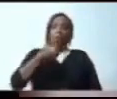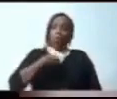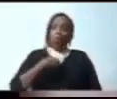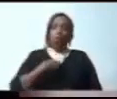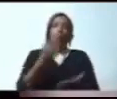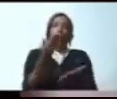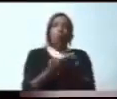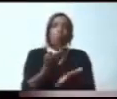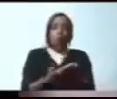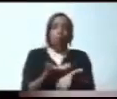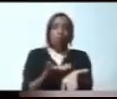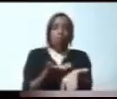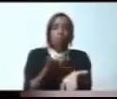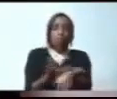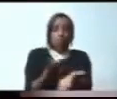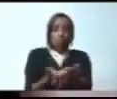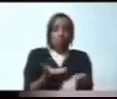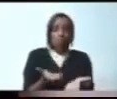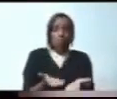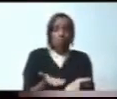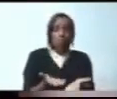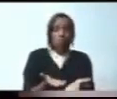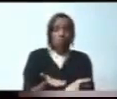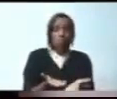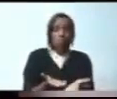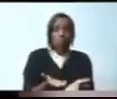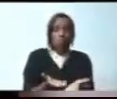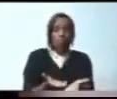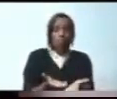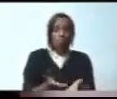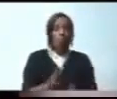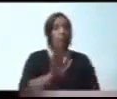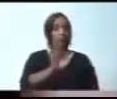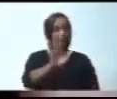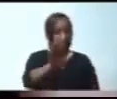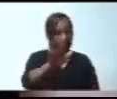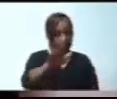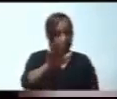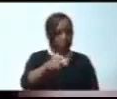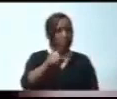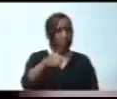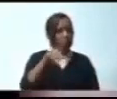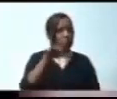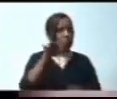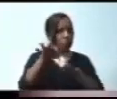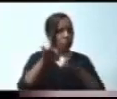ver que el pueblo dominicano ya no sufrirá de enfermedades catastróficas. Ahora bien, y lo dejo bien claro,